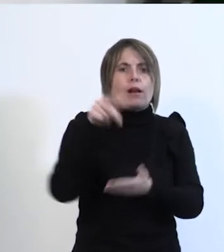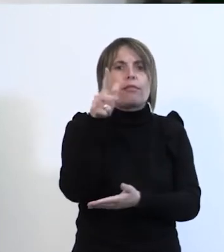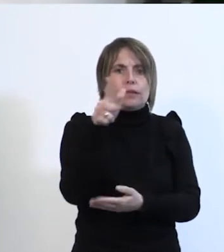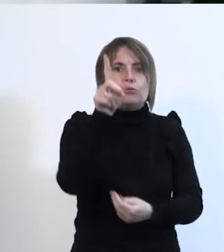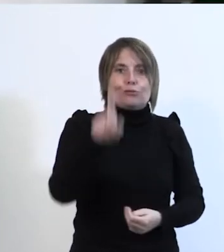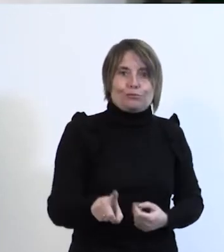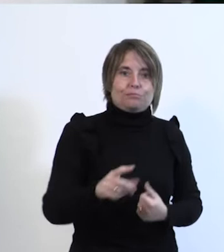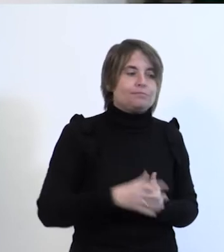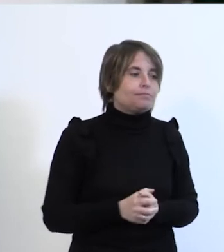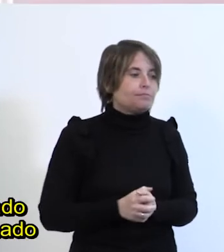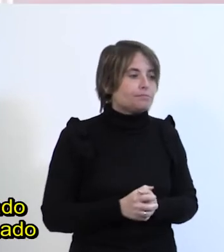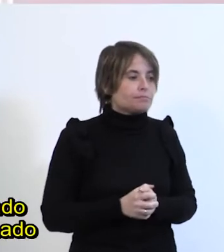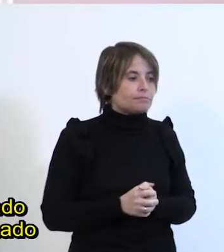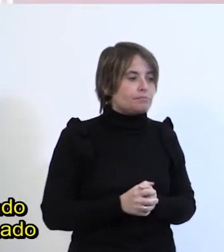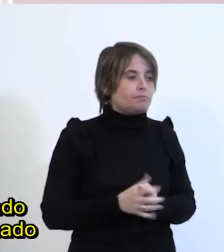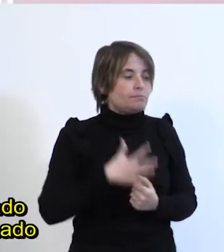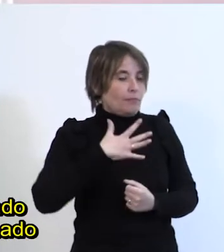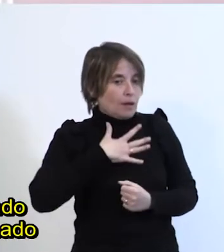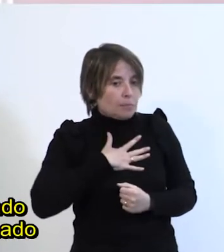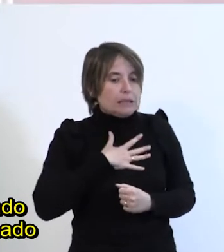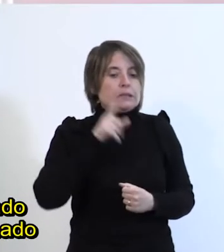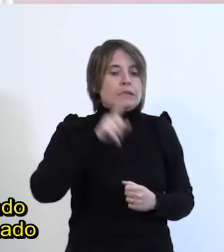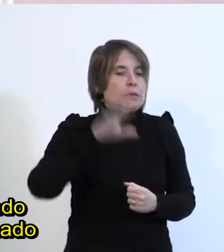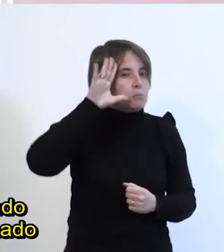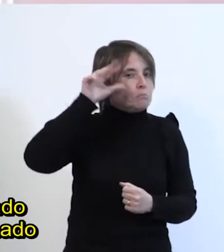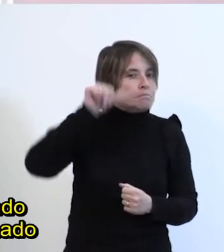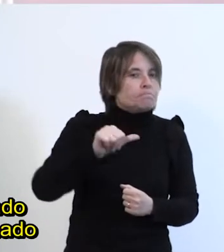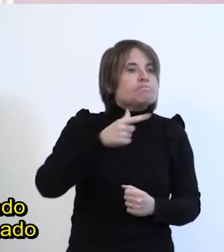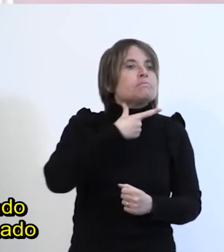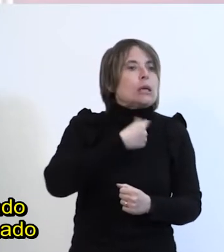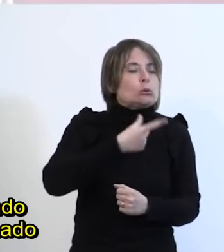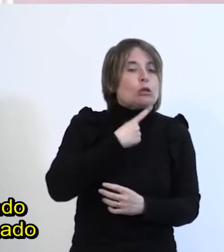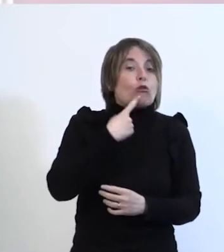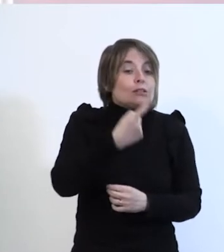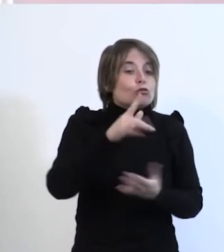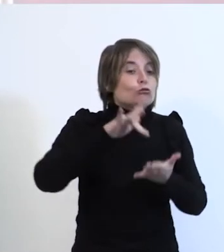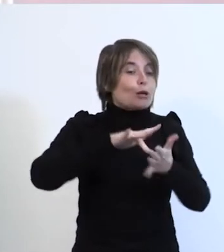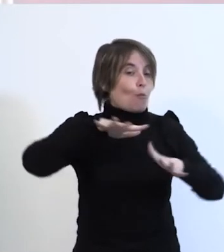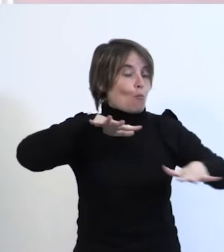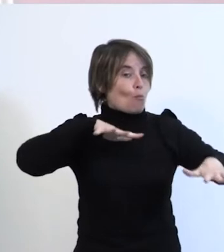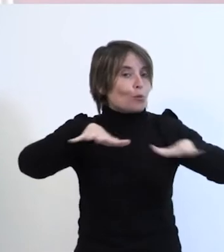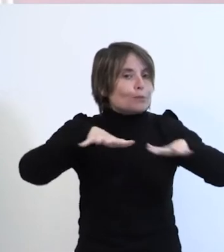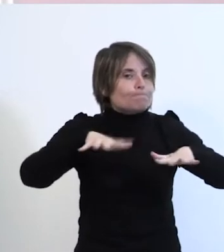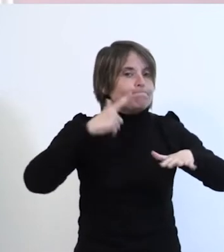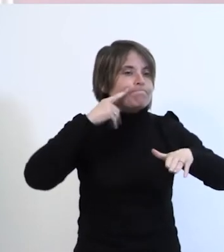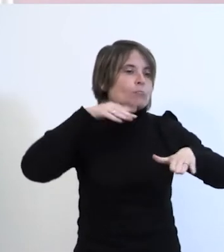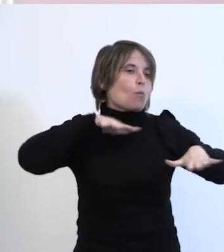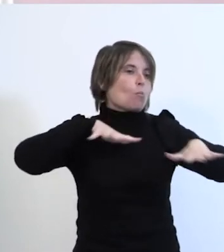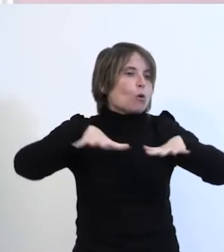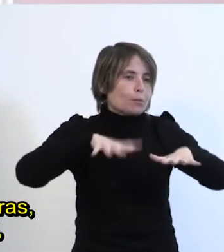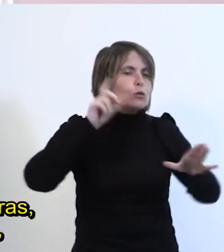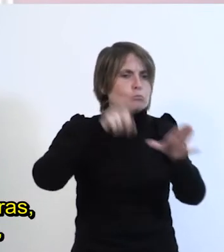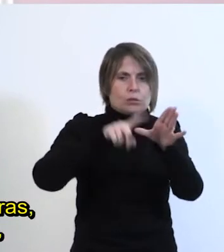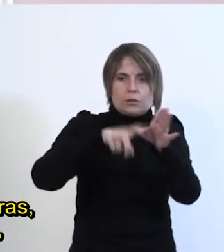ciudadanas. A mí la verdad es que me ha gustado también especialmente cuando has mencionado que en los movimientos